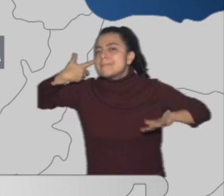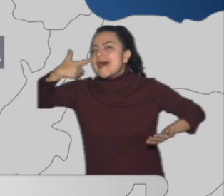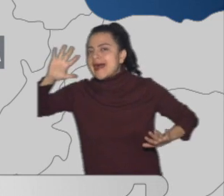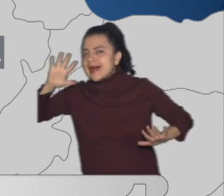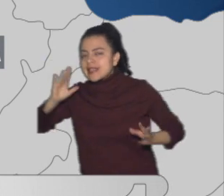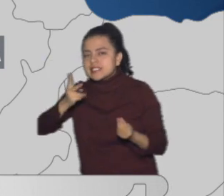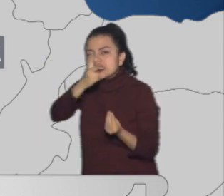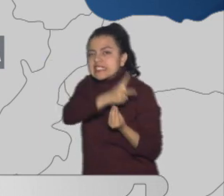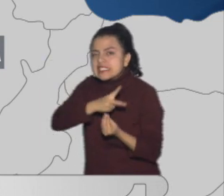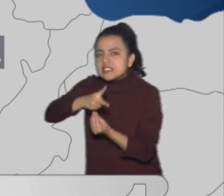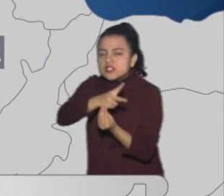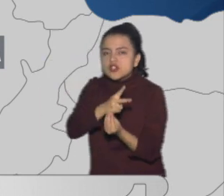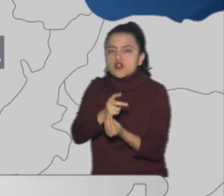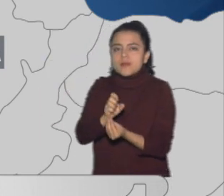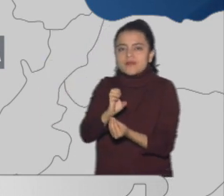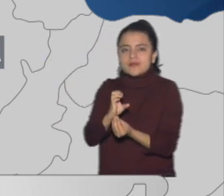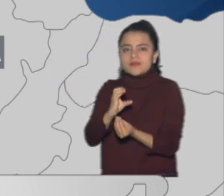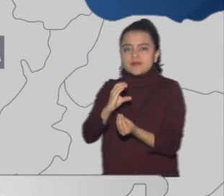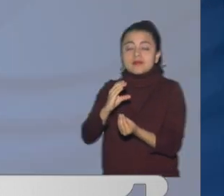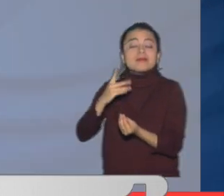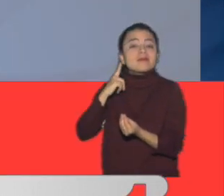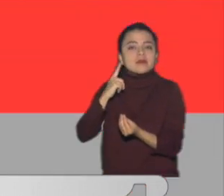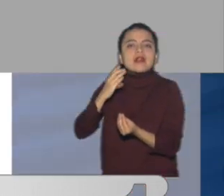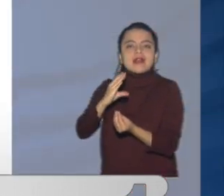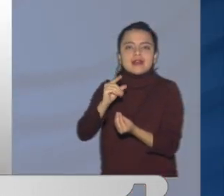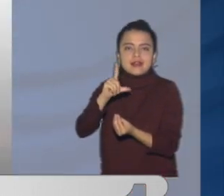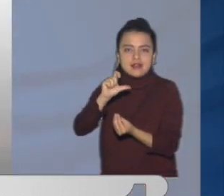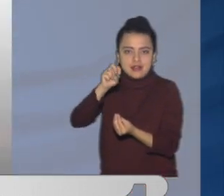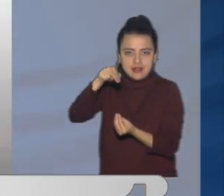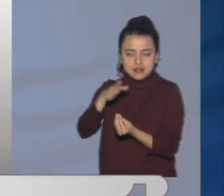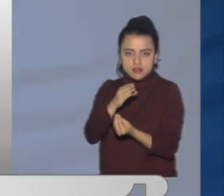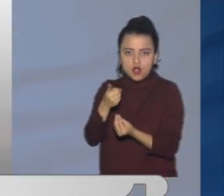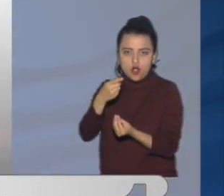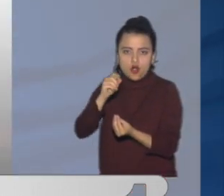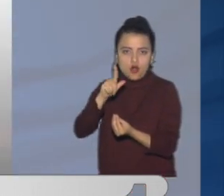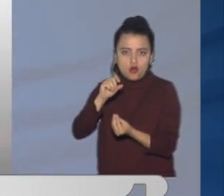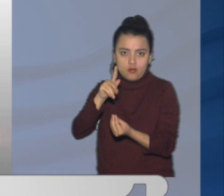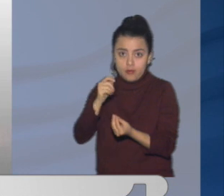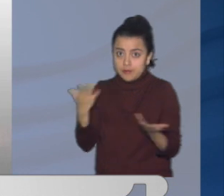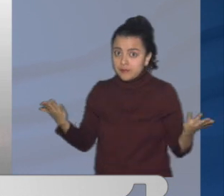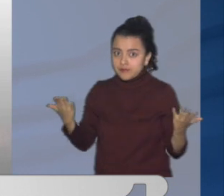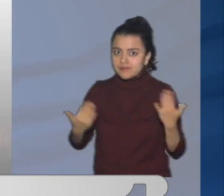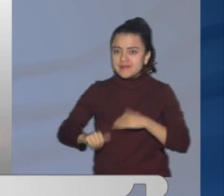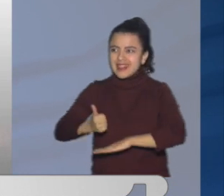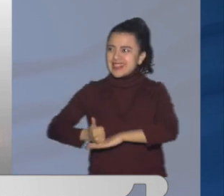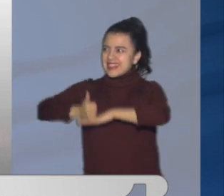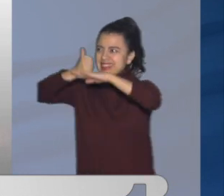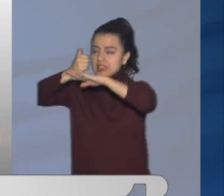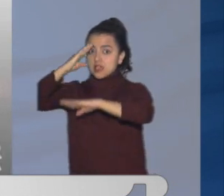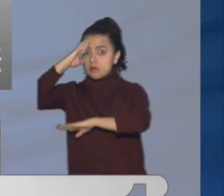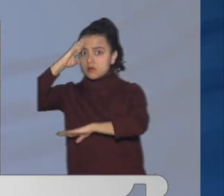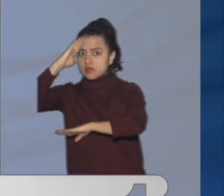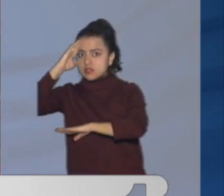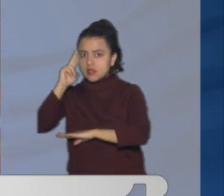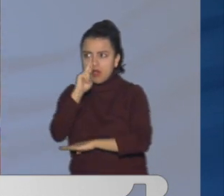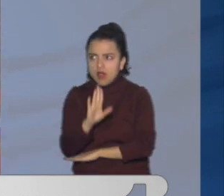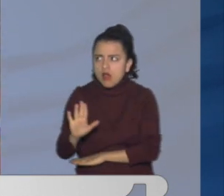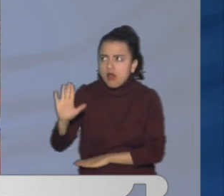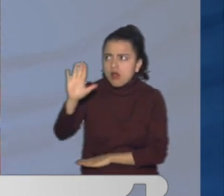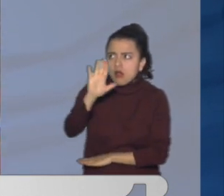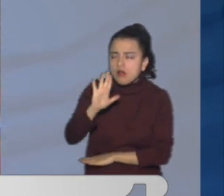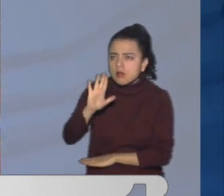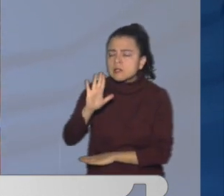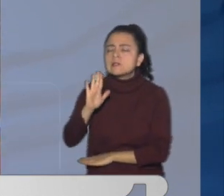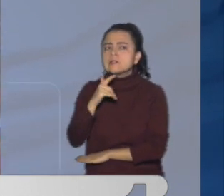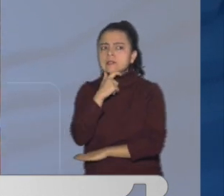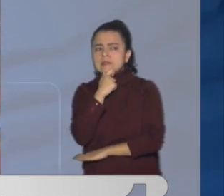grupo armado que delinque en esta zona, y por lo pronto se adelantan las investigaciones. El director general de la Policía Nacional ofreció una